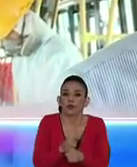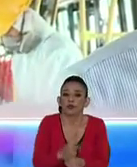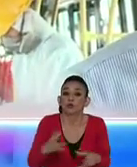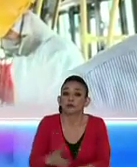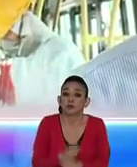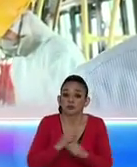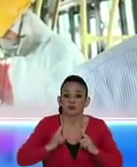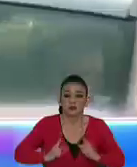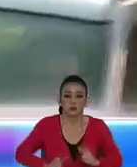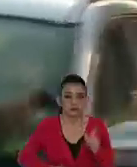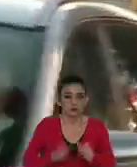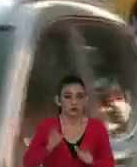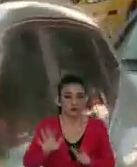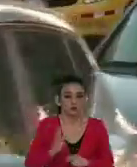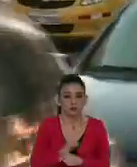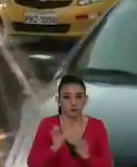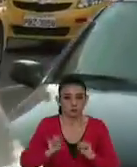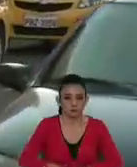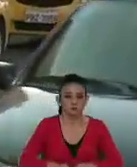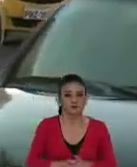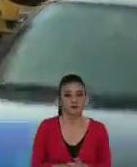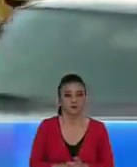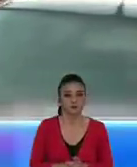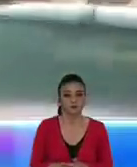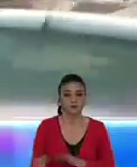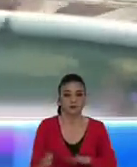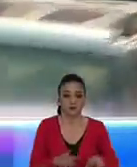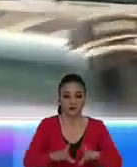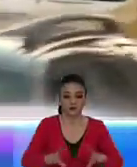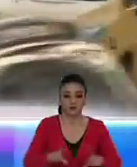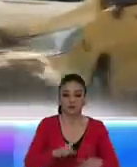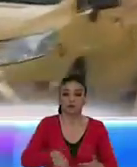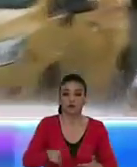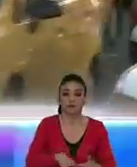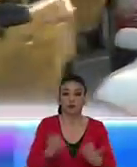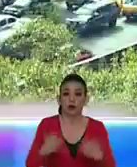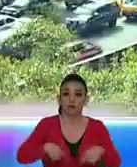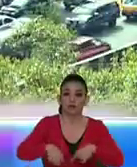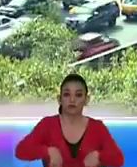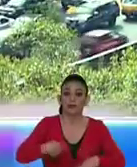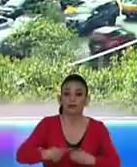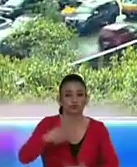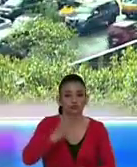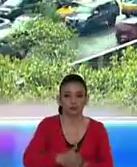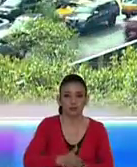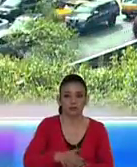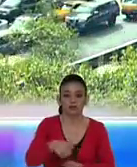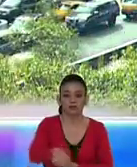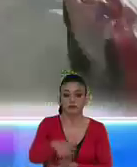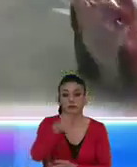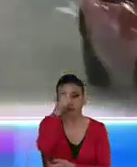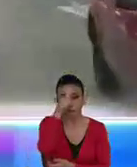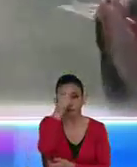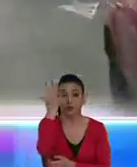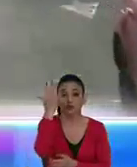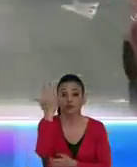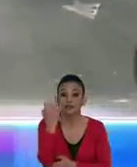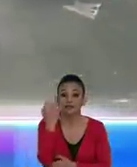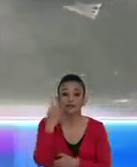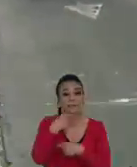salud de las personas. La medida Hoy no circula hasta este viernes está suspendida. El día domingo 15 de marzo se evaluará la